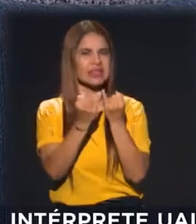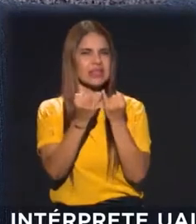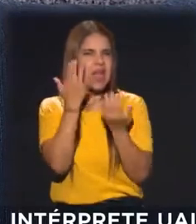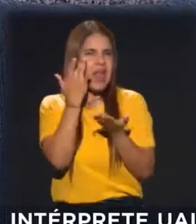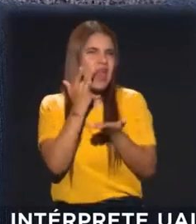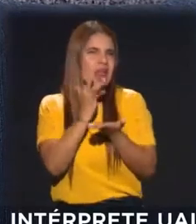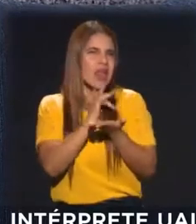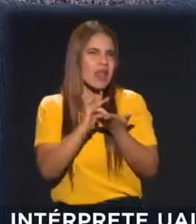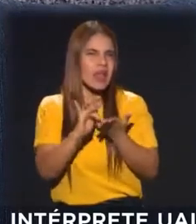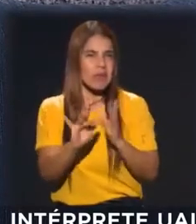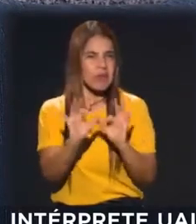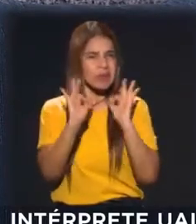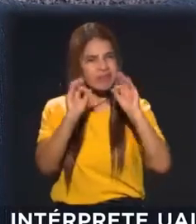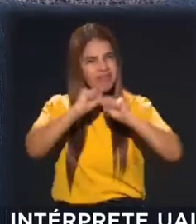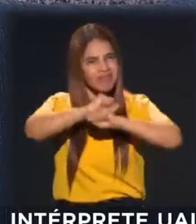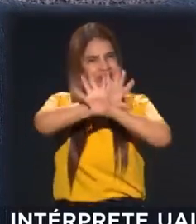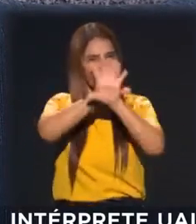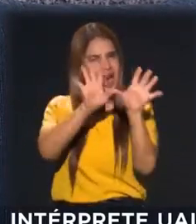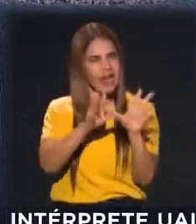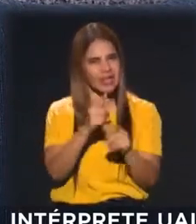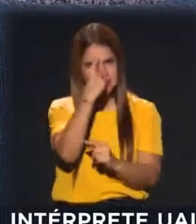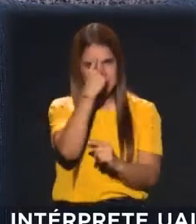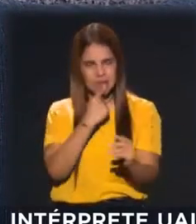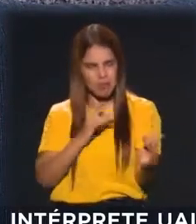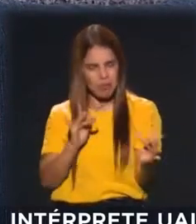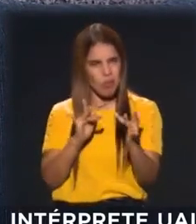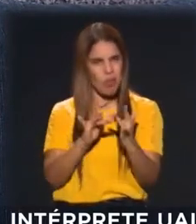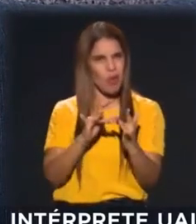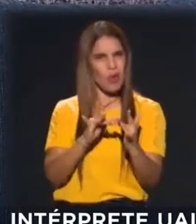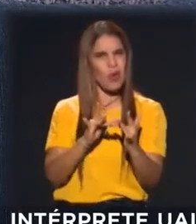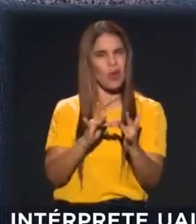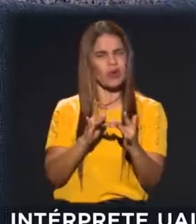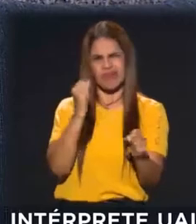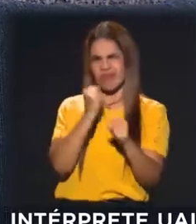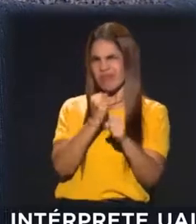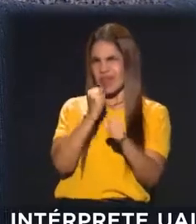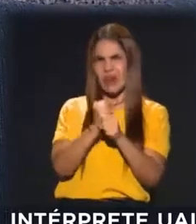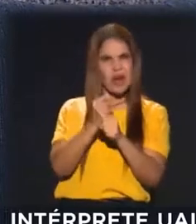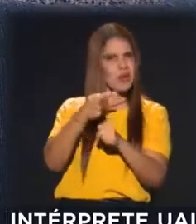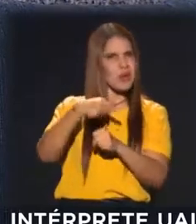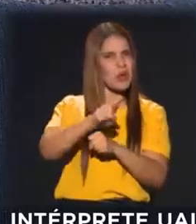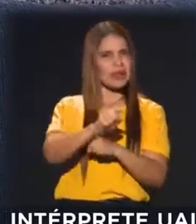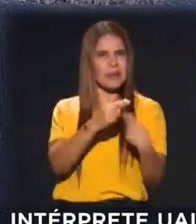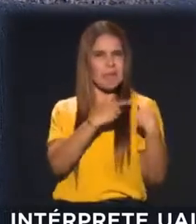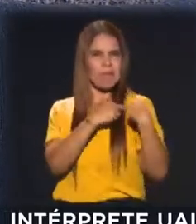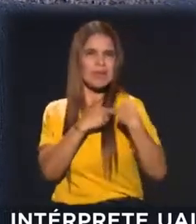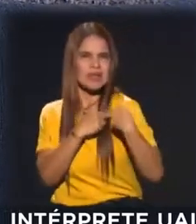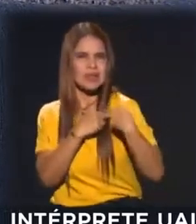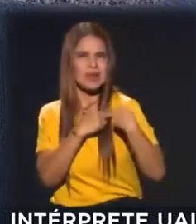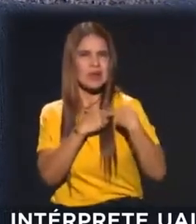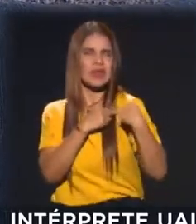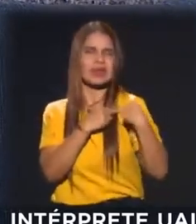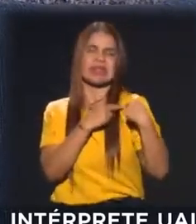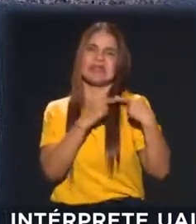y limpias frente a lo que es nuestra labor docente, que no es un trabajo, es una misión, es una agenda